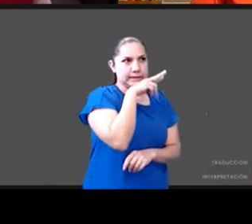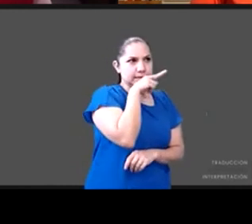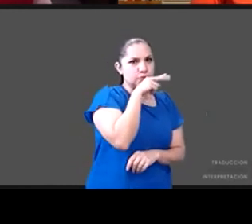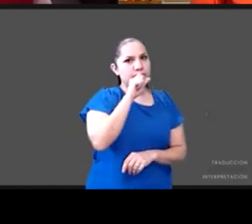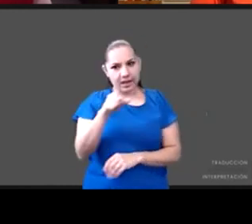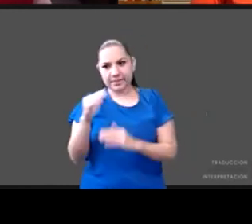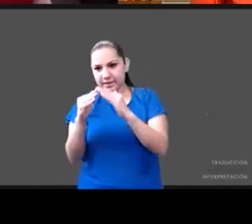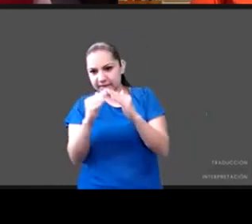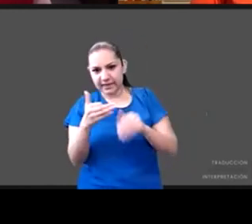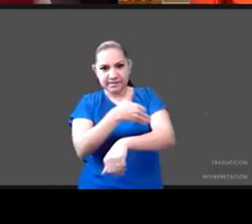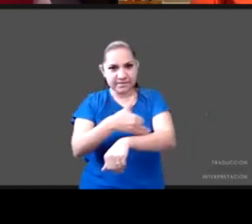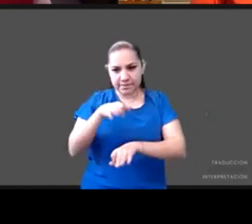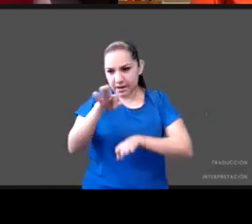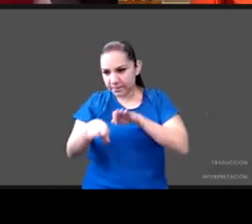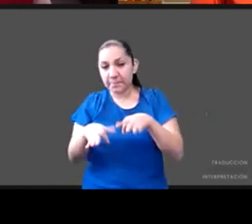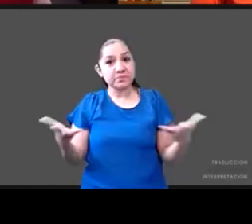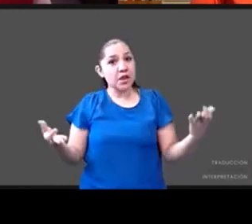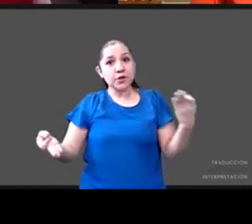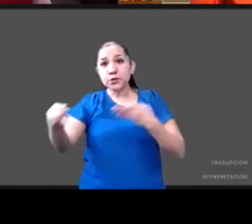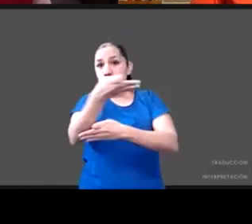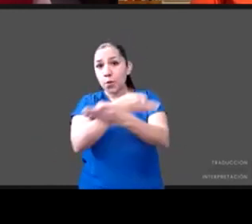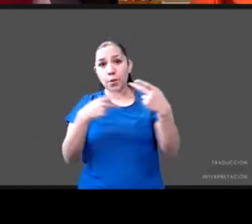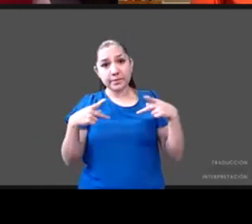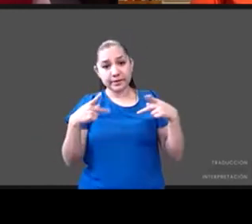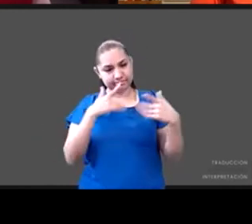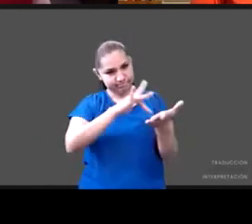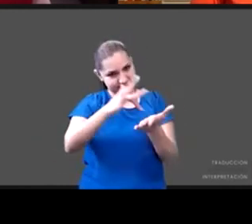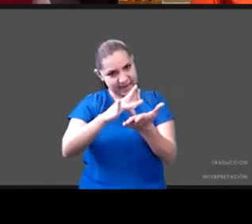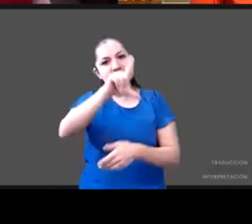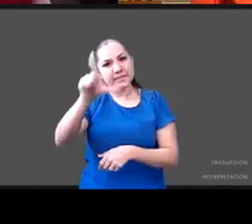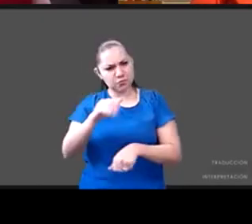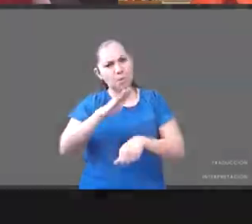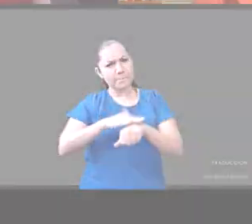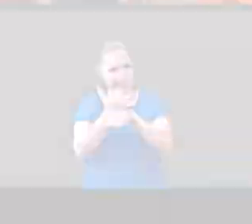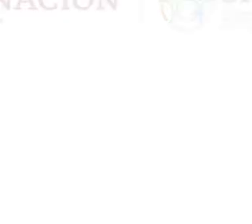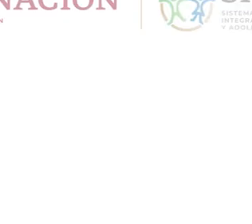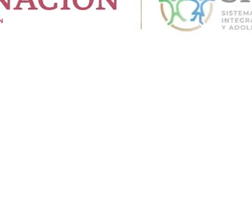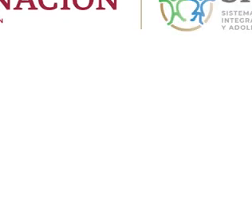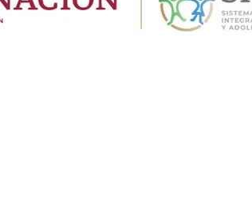gracias a todas y a todos y muy pronto les damos la información para seguirnos encontrando.